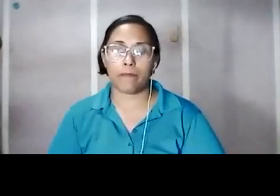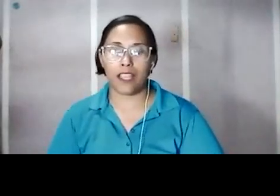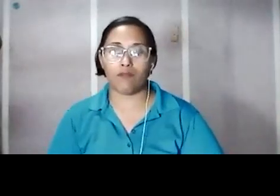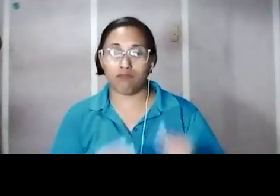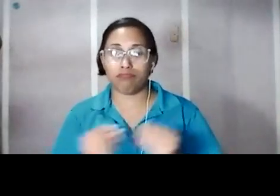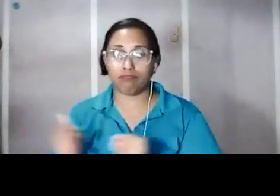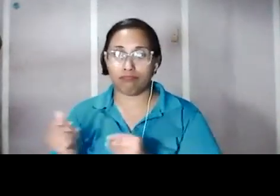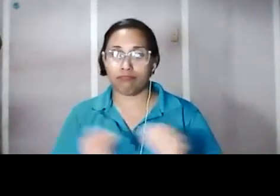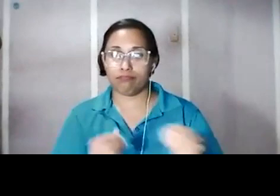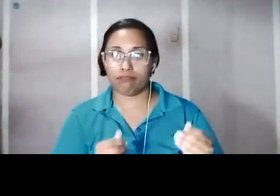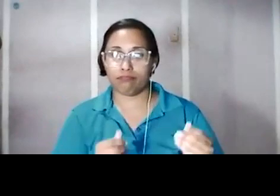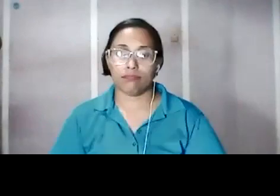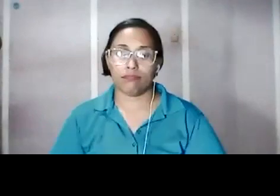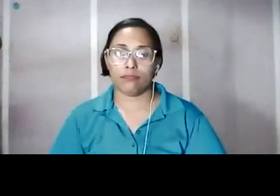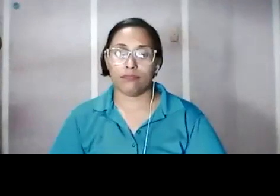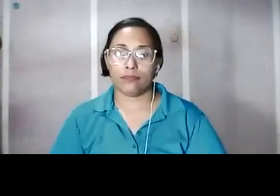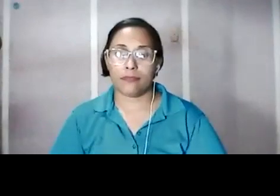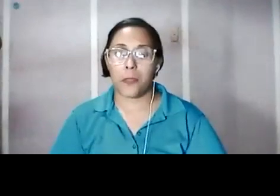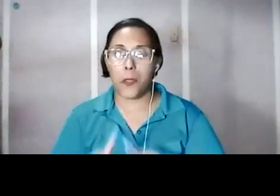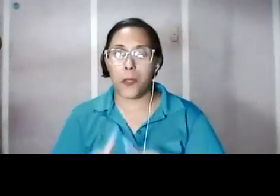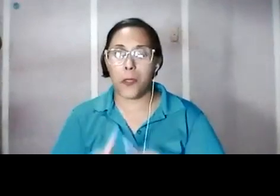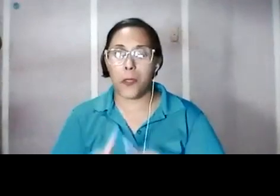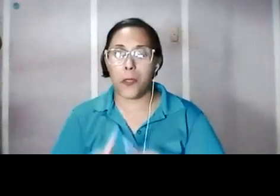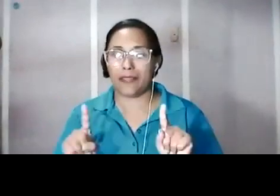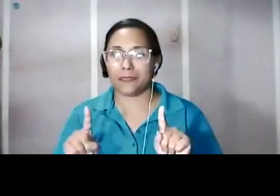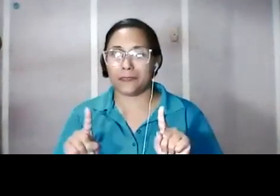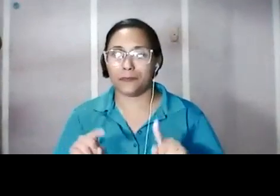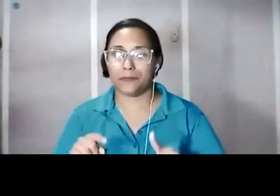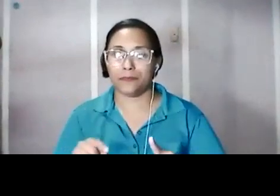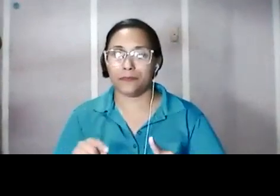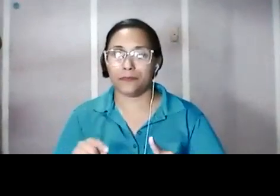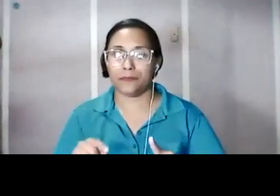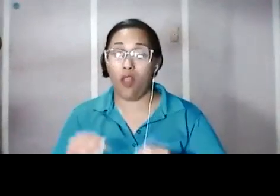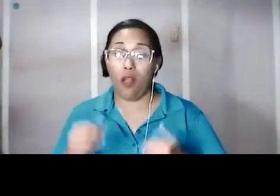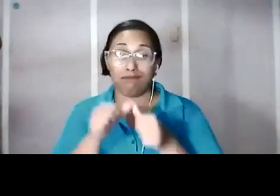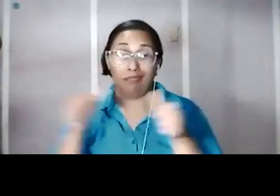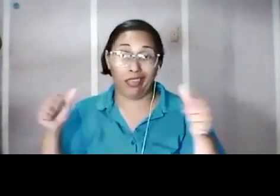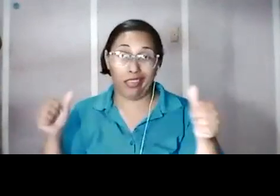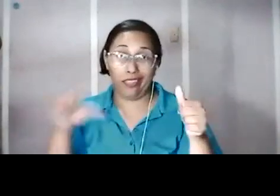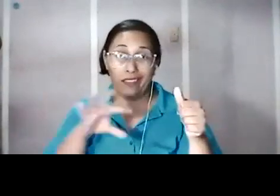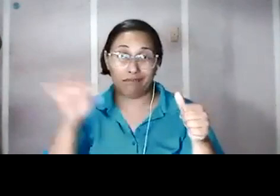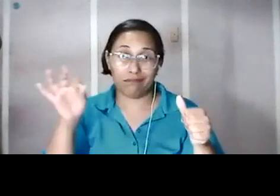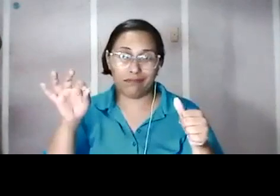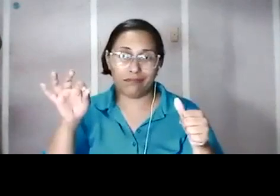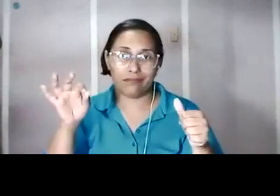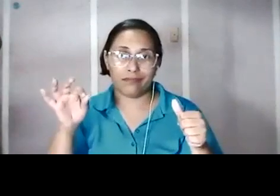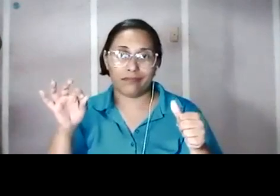transmutando, pero sí que lo más lejano que yo me he encontrado es